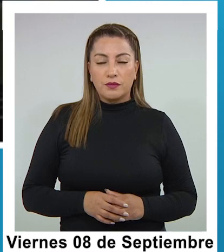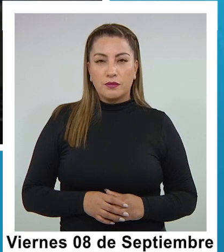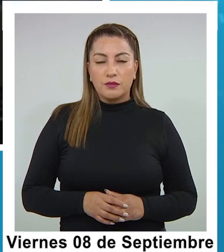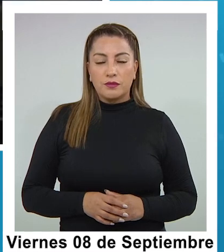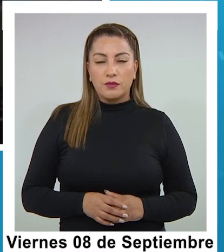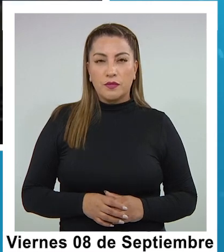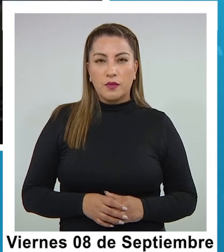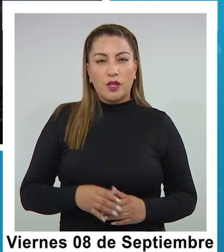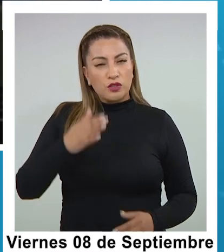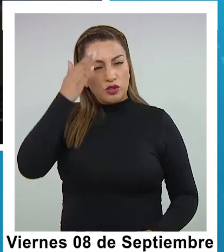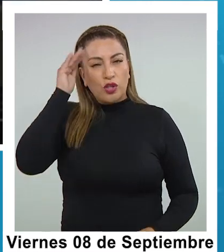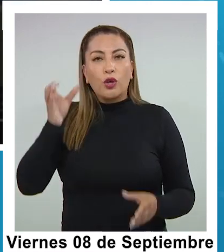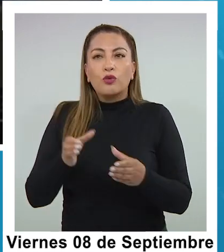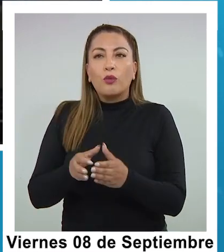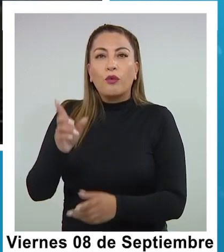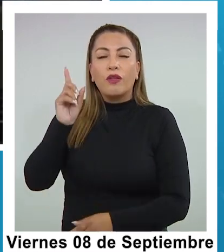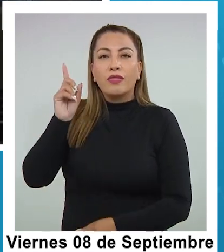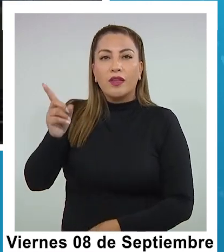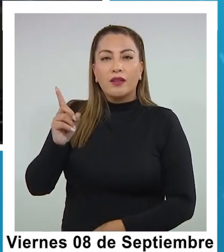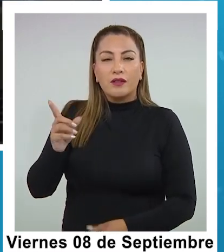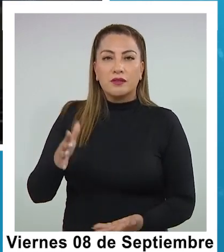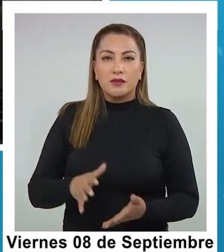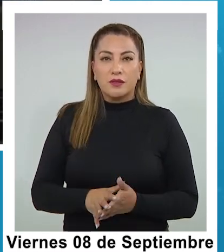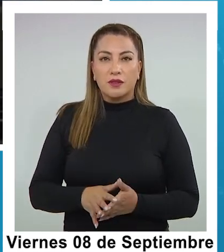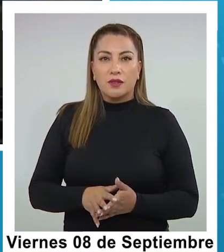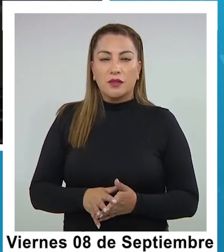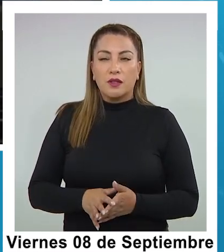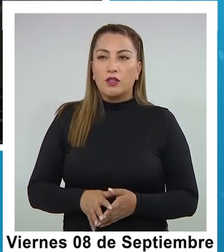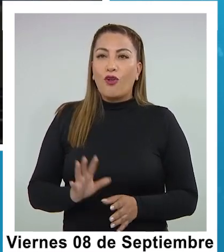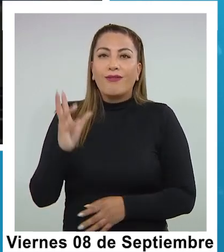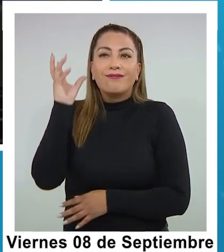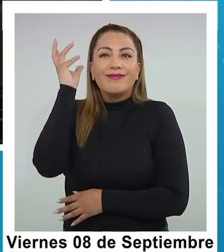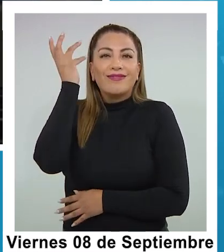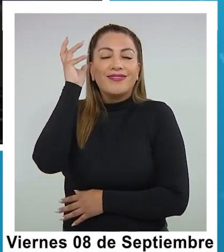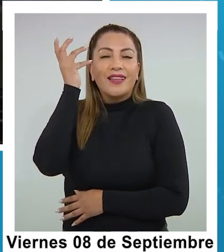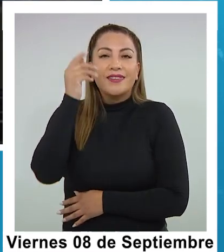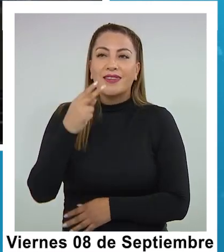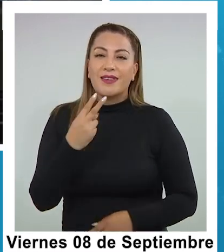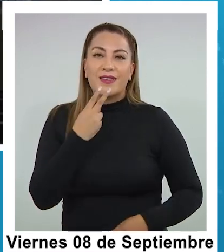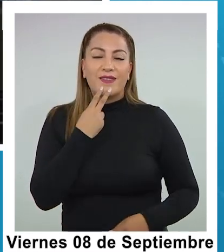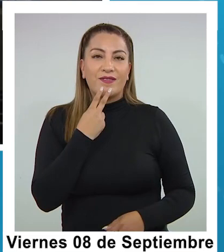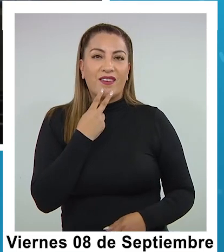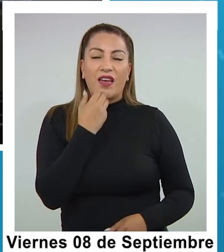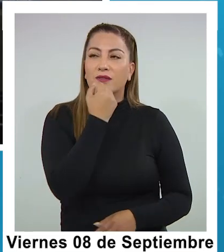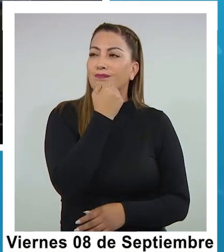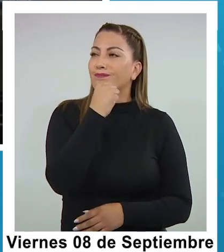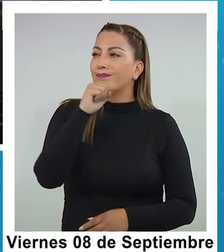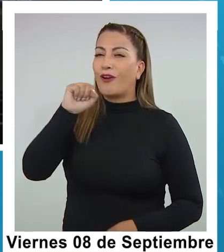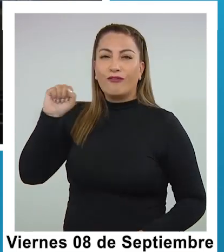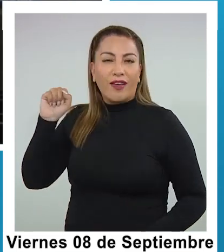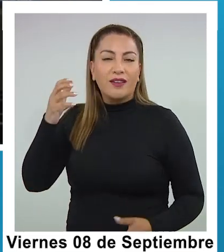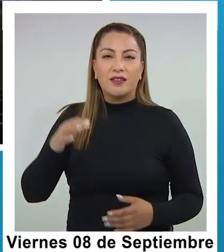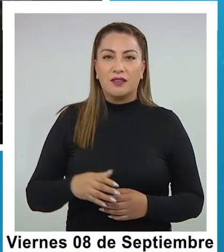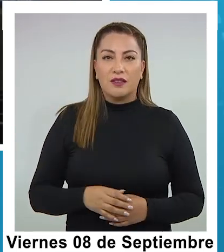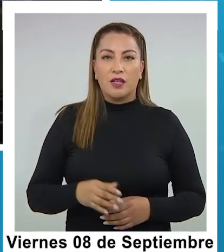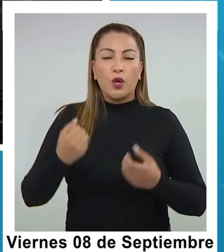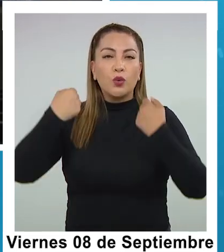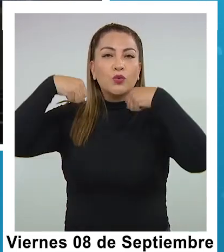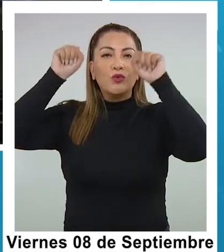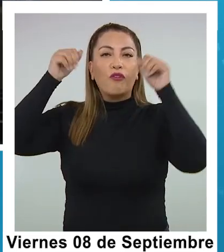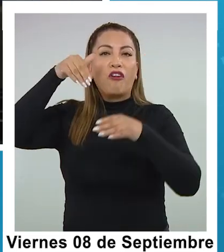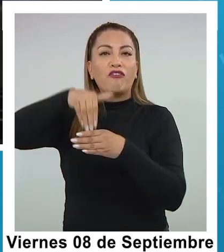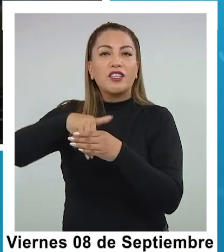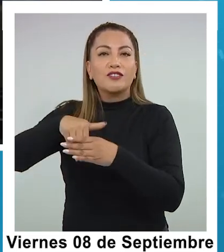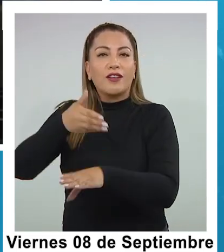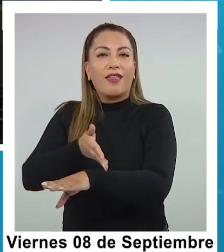Yo creo que la derecha está ensoberbecida. O sea, está viviendo en la soberbia de un triunfo electoral que yo no veo